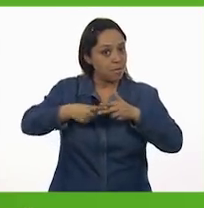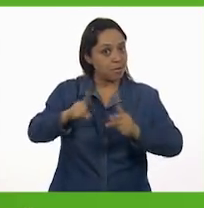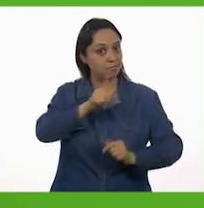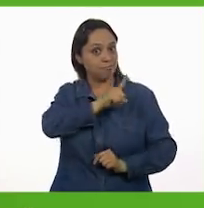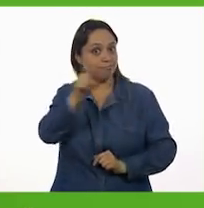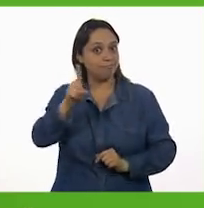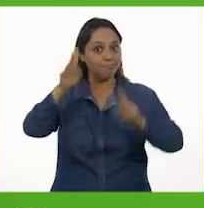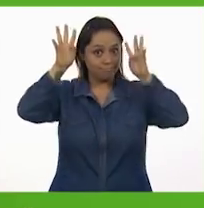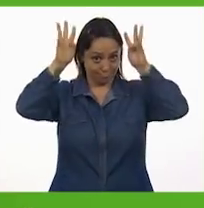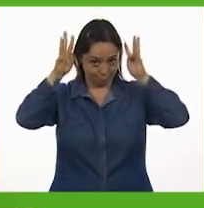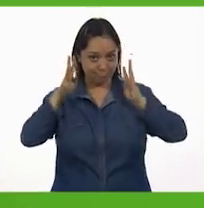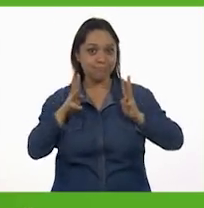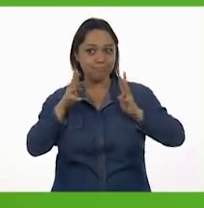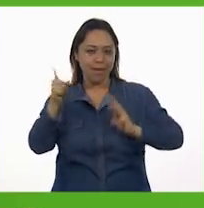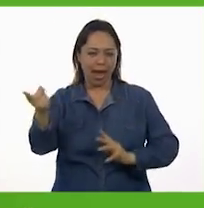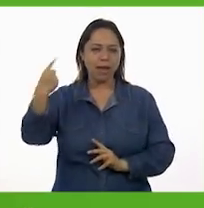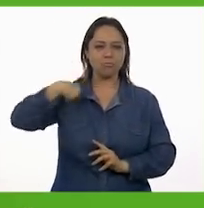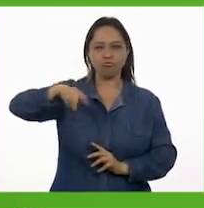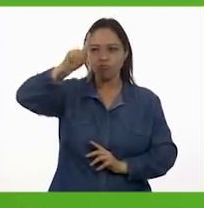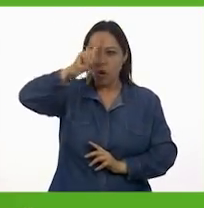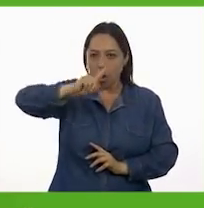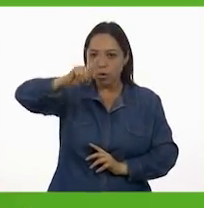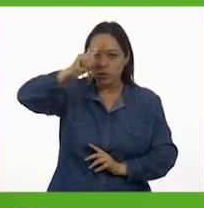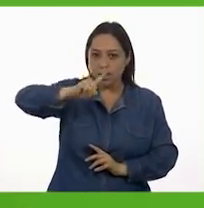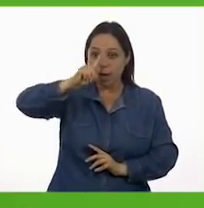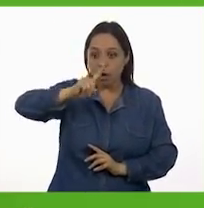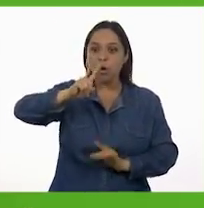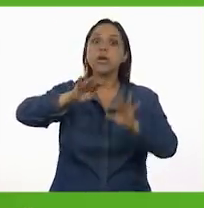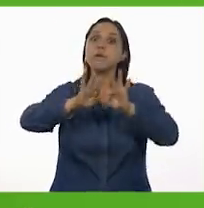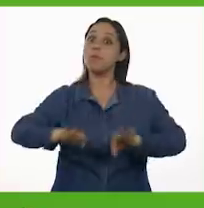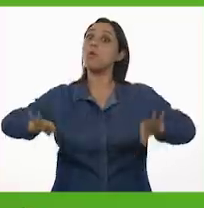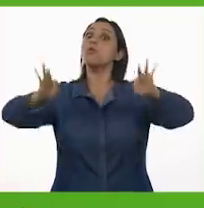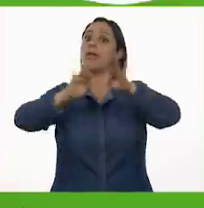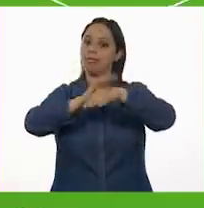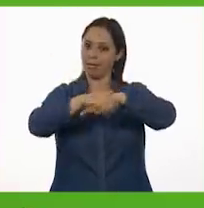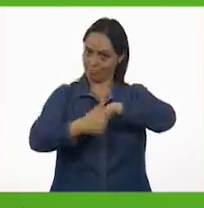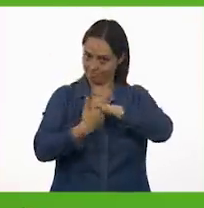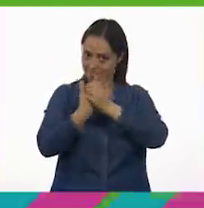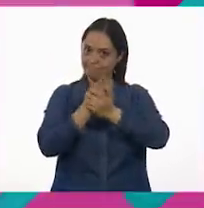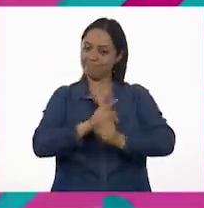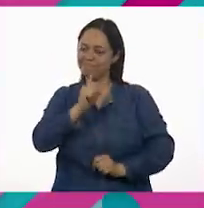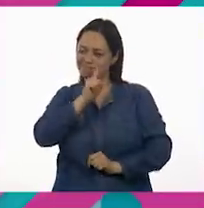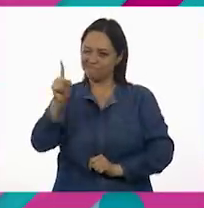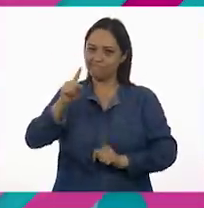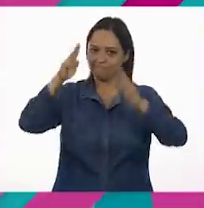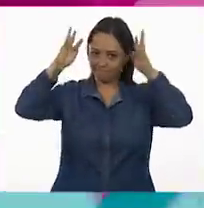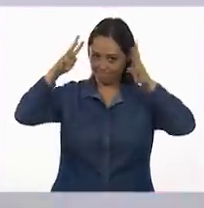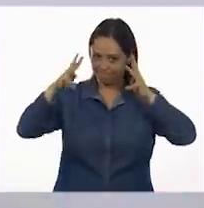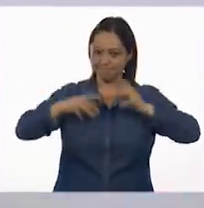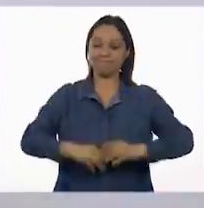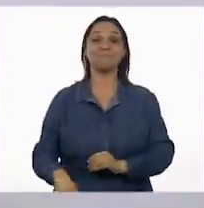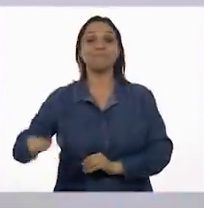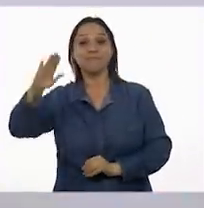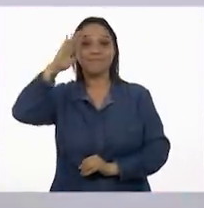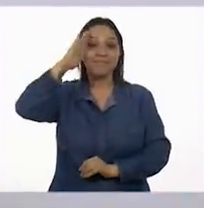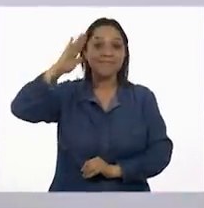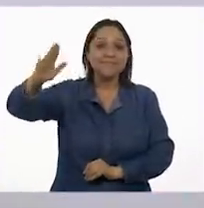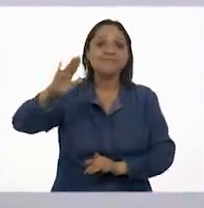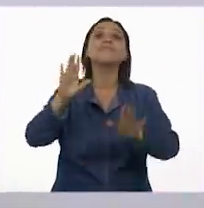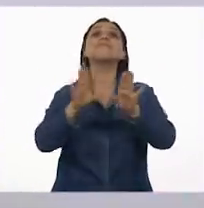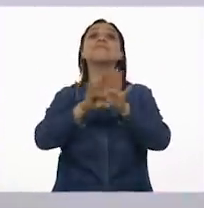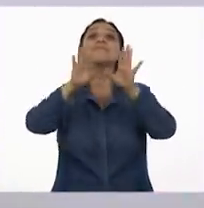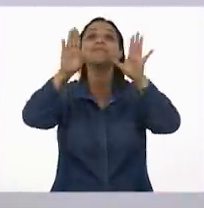con Ajolisto para que nos recuerde la importancia del lavado de manos? Adelante, Ajolisto. ¡Hola!